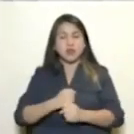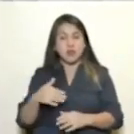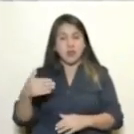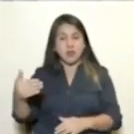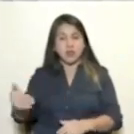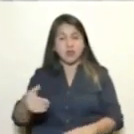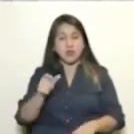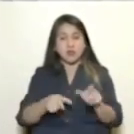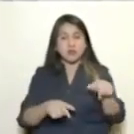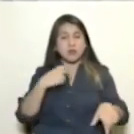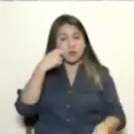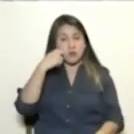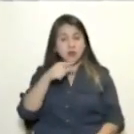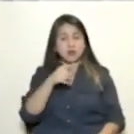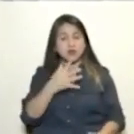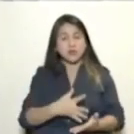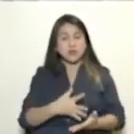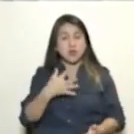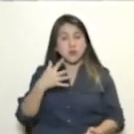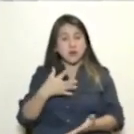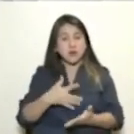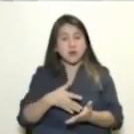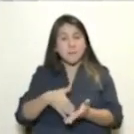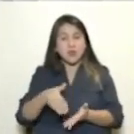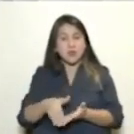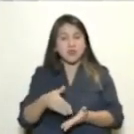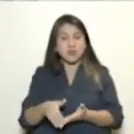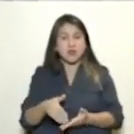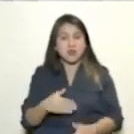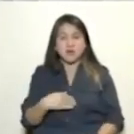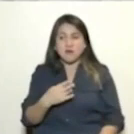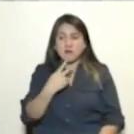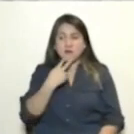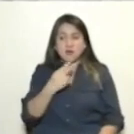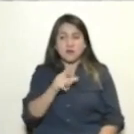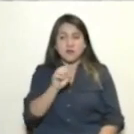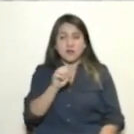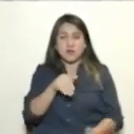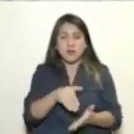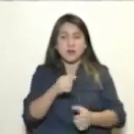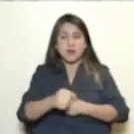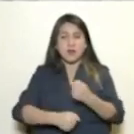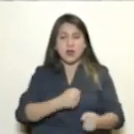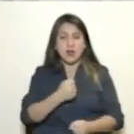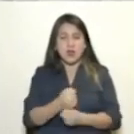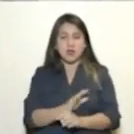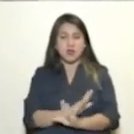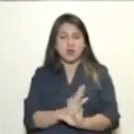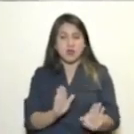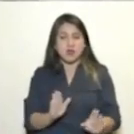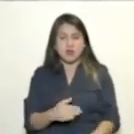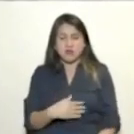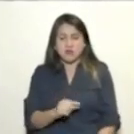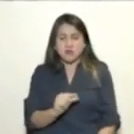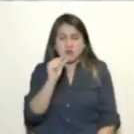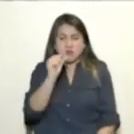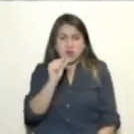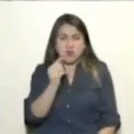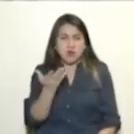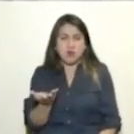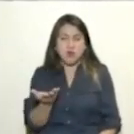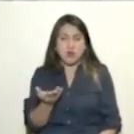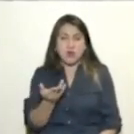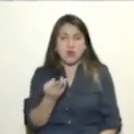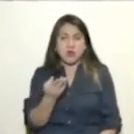ser humano en el planeta Tierra, en esos 5.000 millones, apenas hemos vivido 70.000 años. Nada. Una fracción de